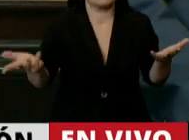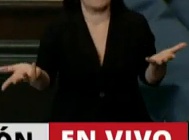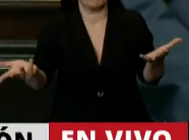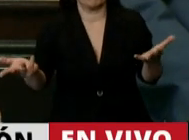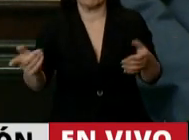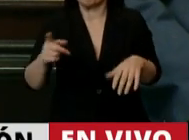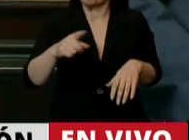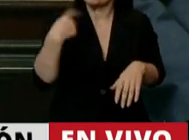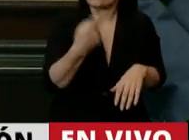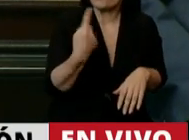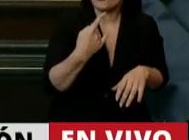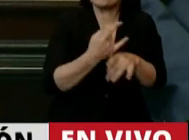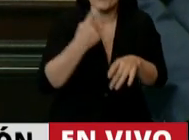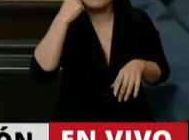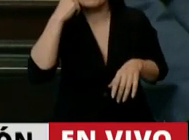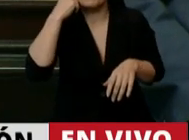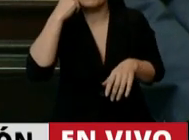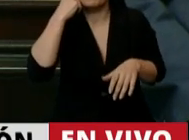Y nosotros tendemos a pensar,